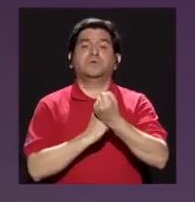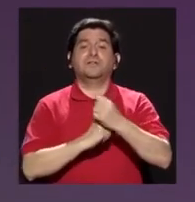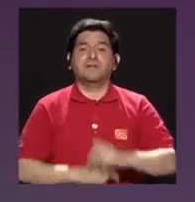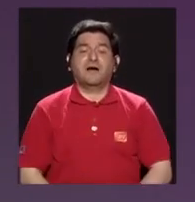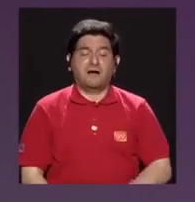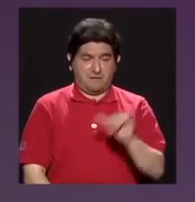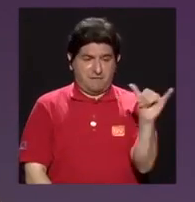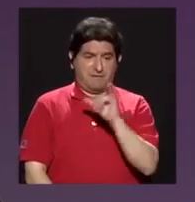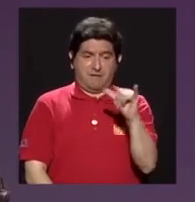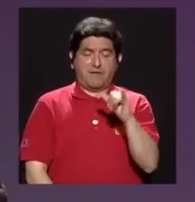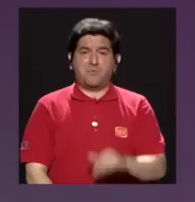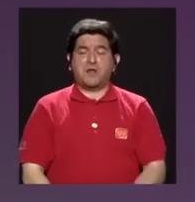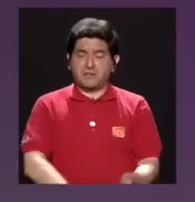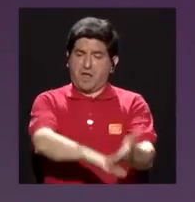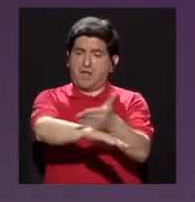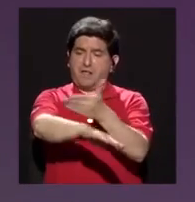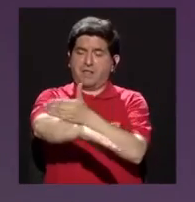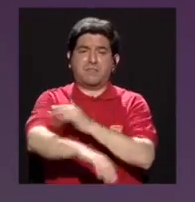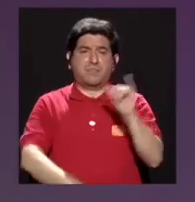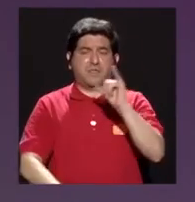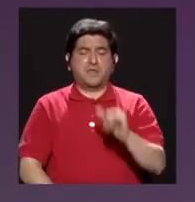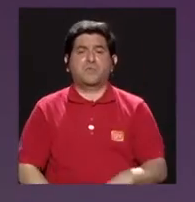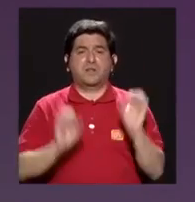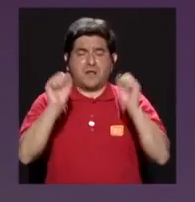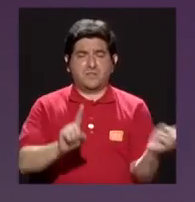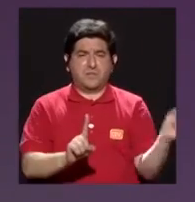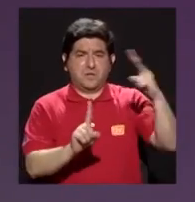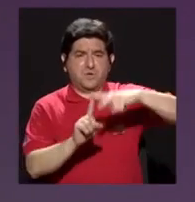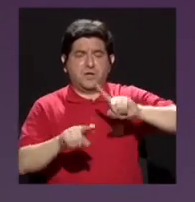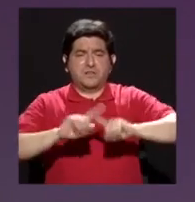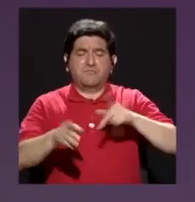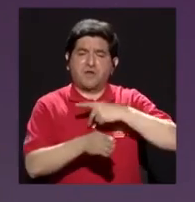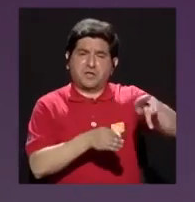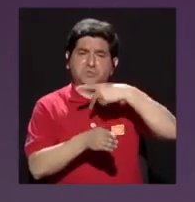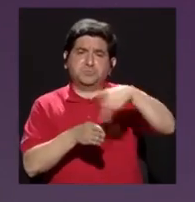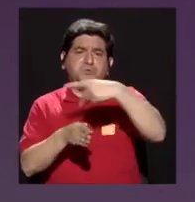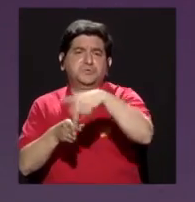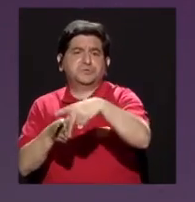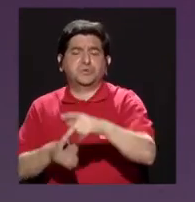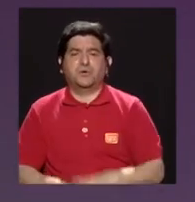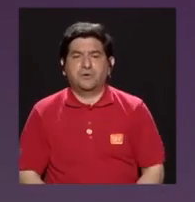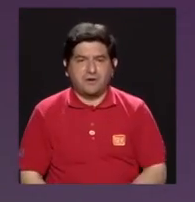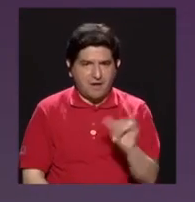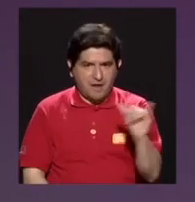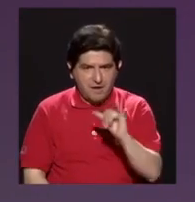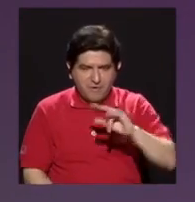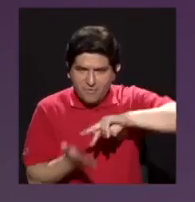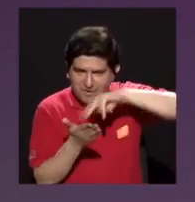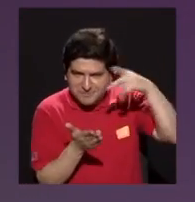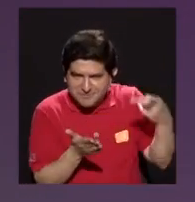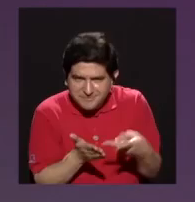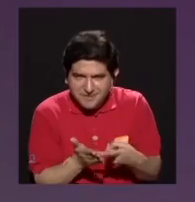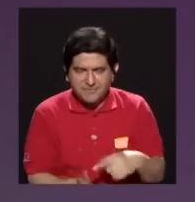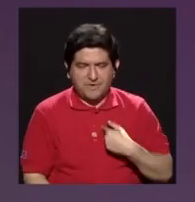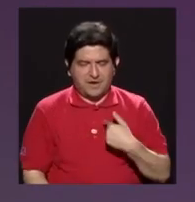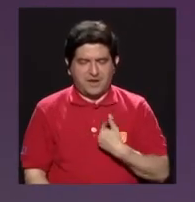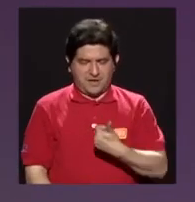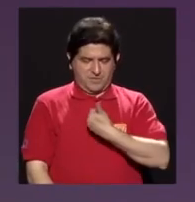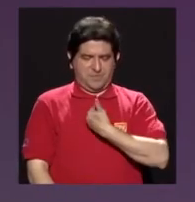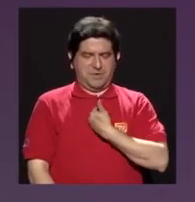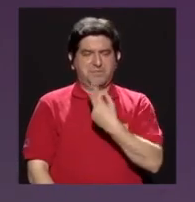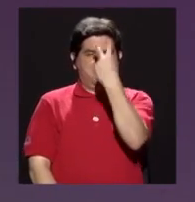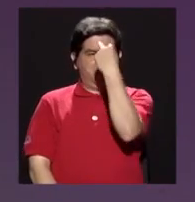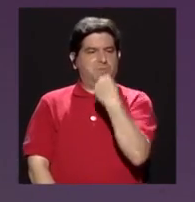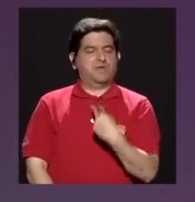en igualdad de crecer en igualdad de ejercer otras profesiones y eso también pasa por como me miro yo desde que soy